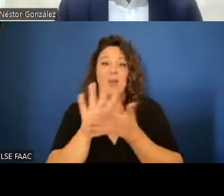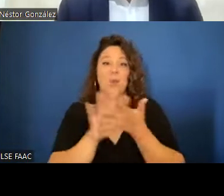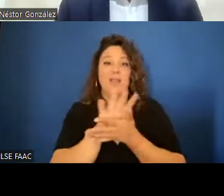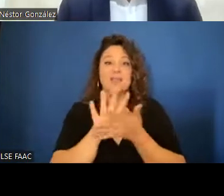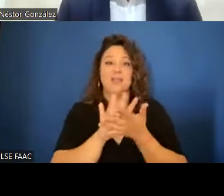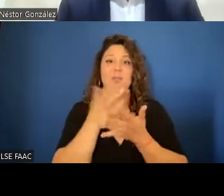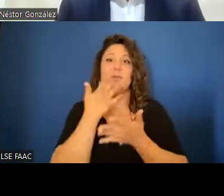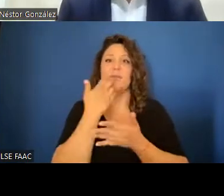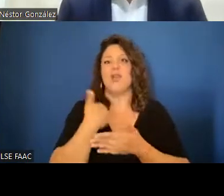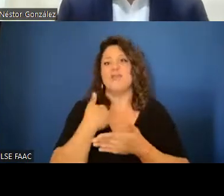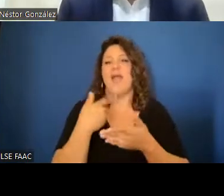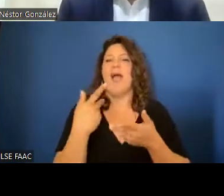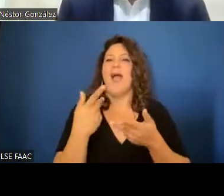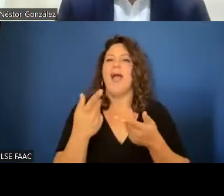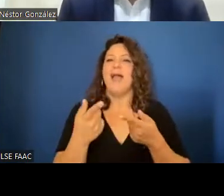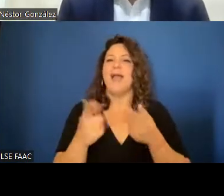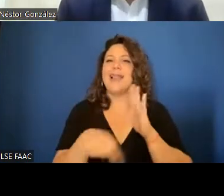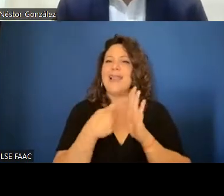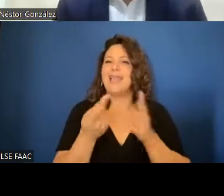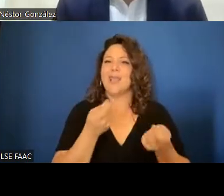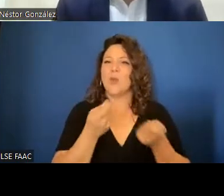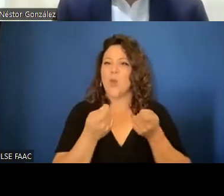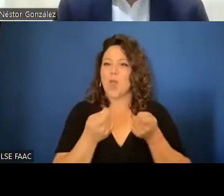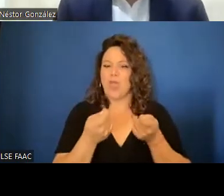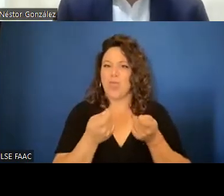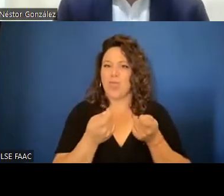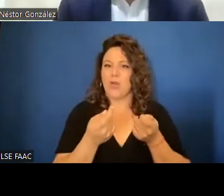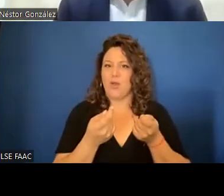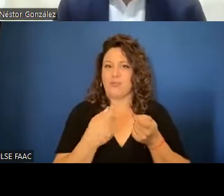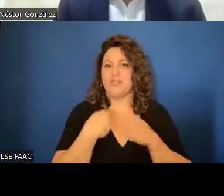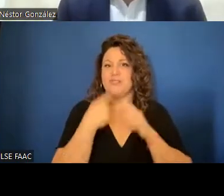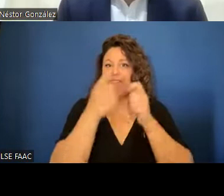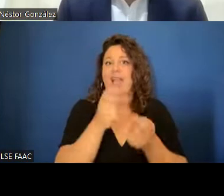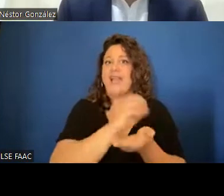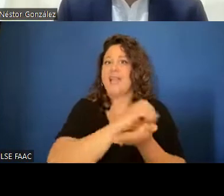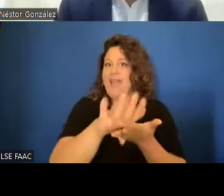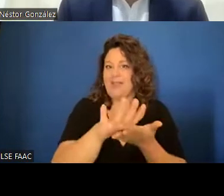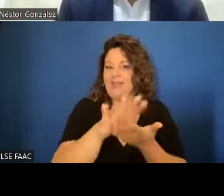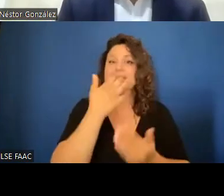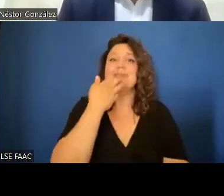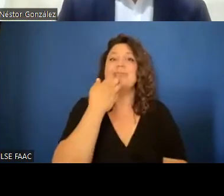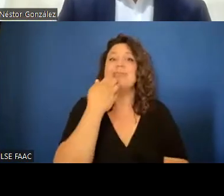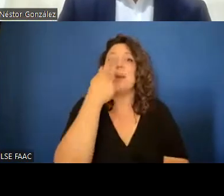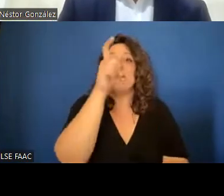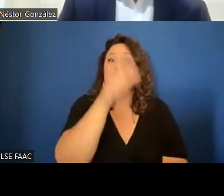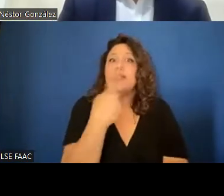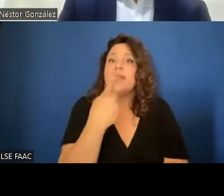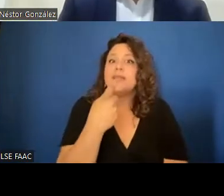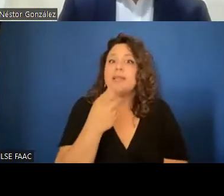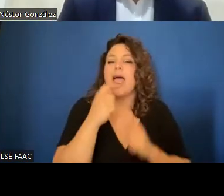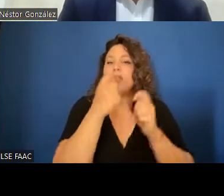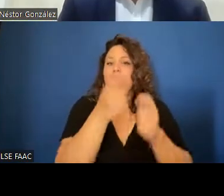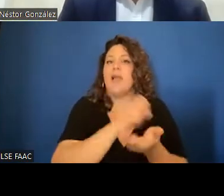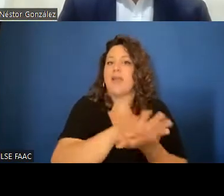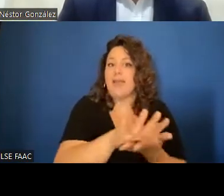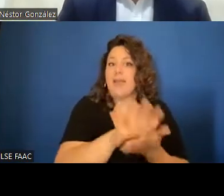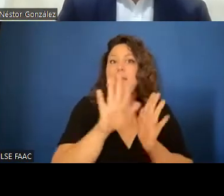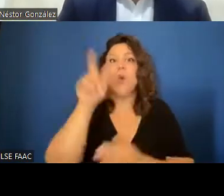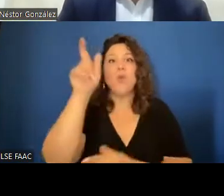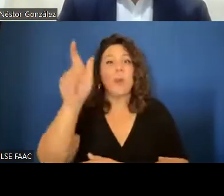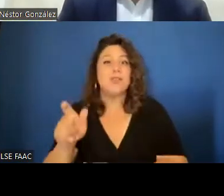actitudes prepotentes, el achacar todas las enfermedades o todas las dolencias que tiene una persona a su discapacidad. Eso lo vemos pues,